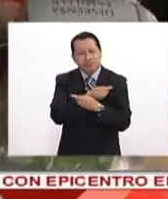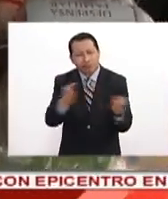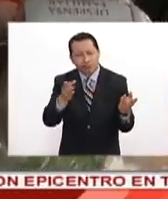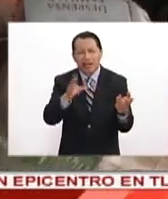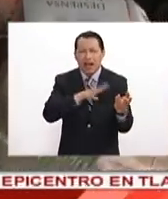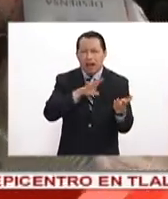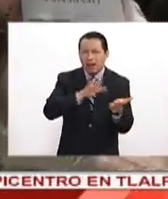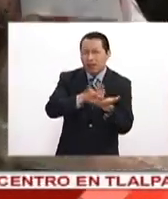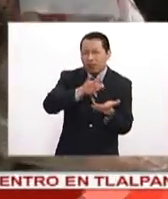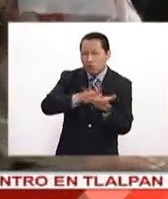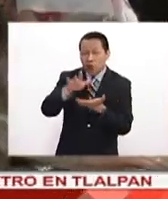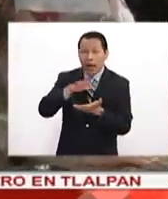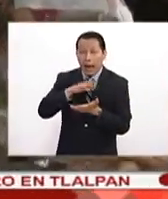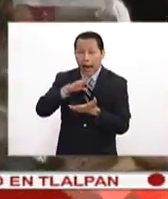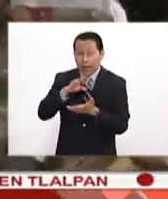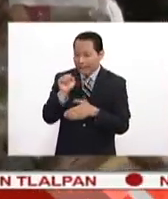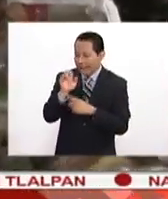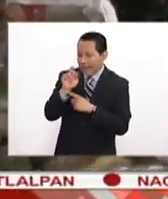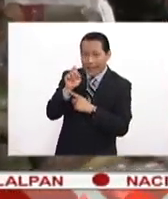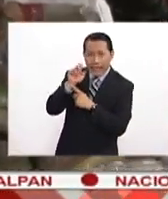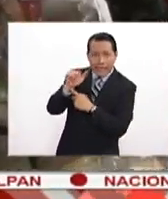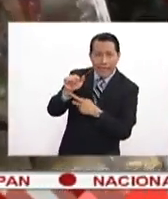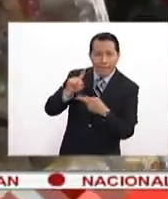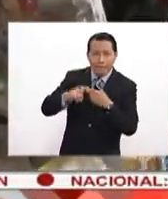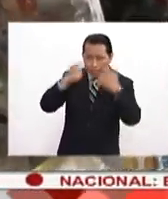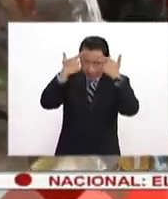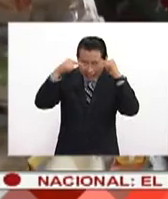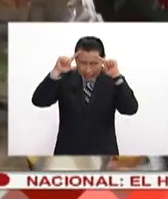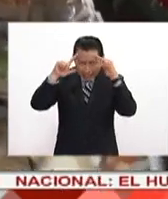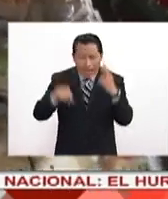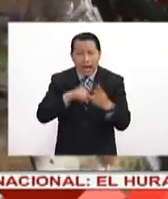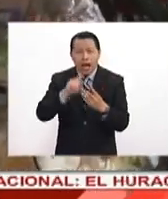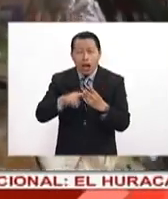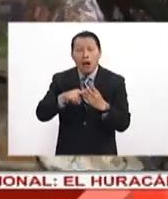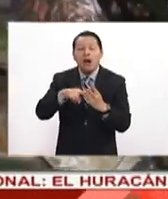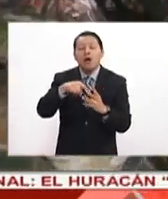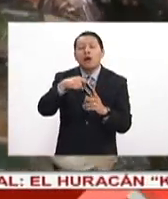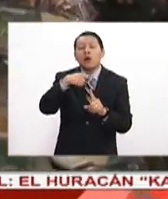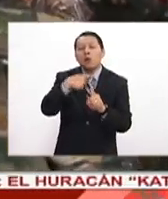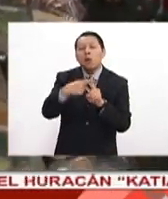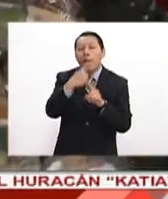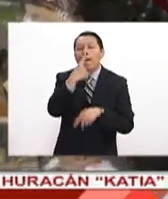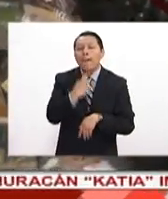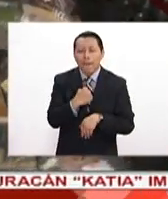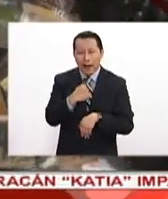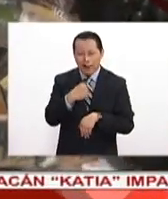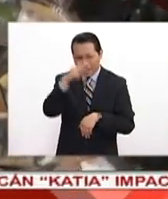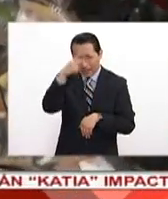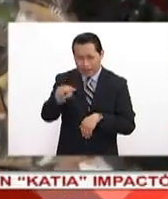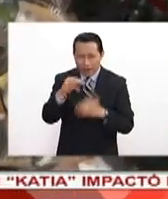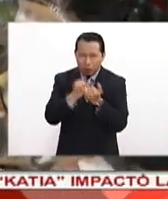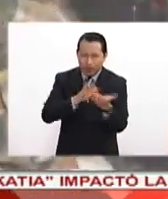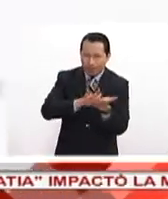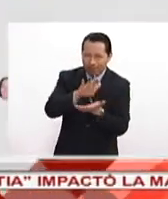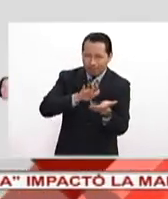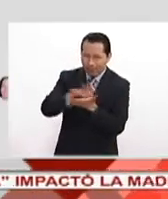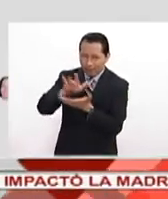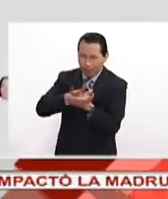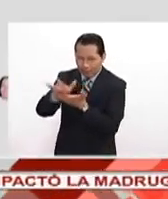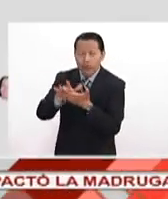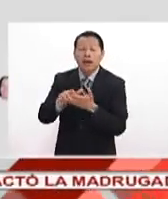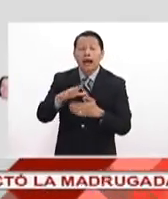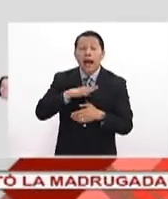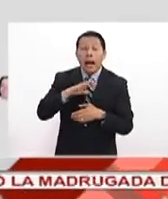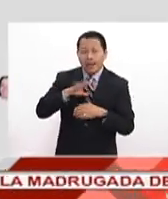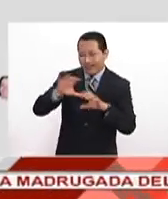personal de la Secretaría de la Defensa, la Marina y la Cruz Roja Mexicana en los municipios dañados. El Sismológico Nacional